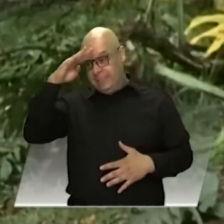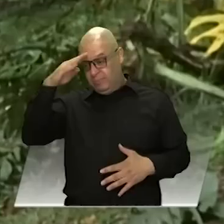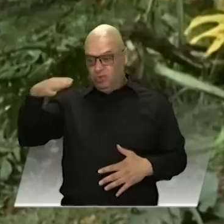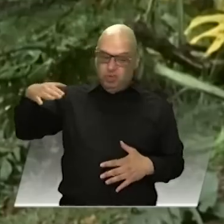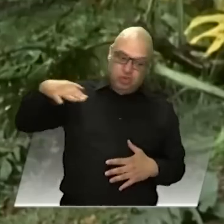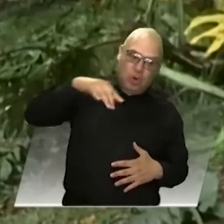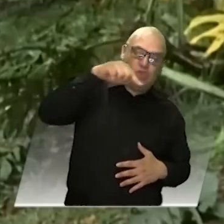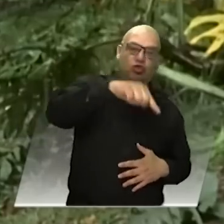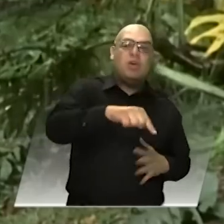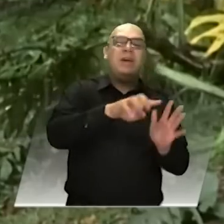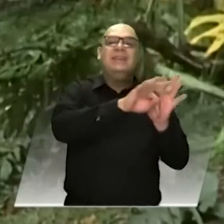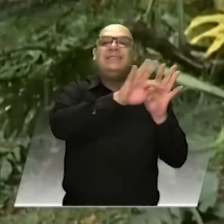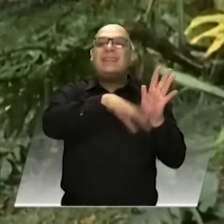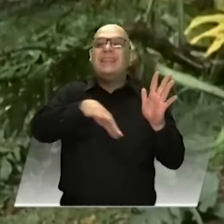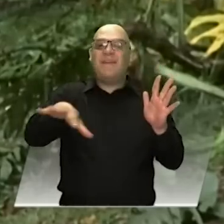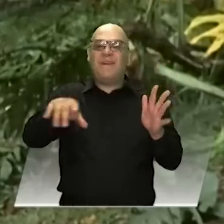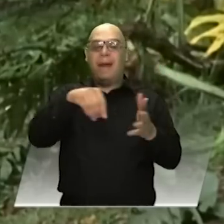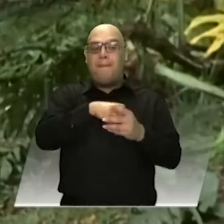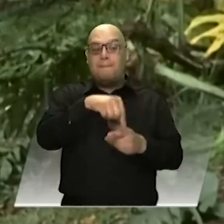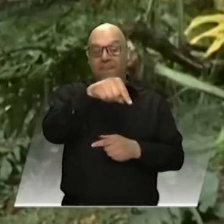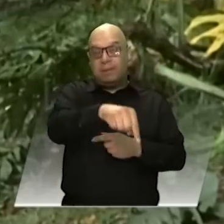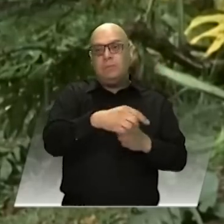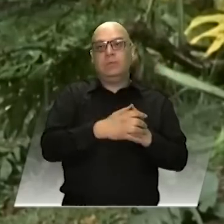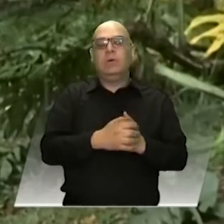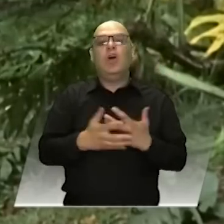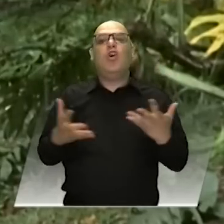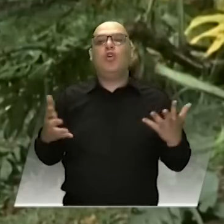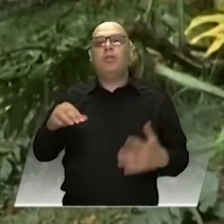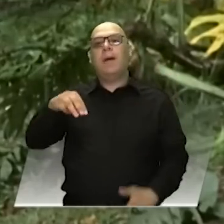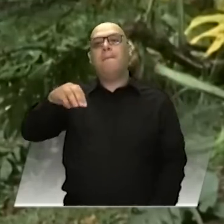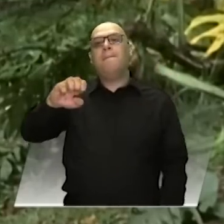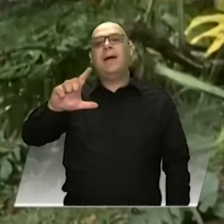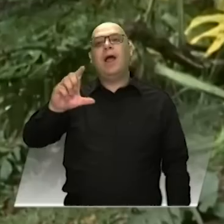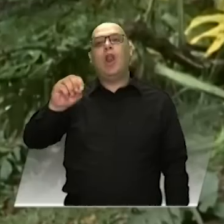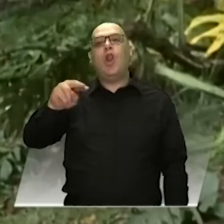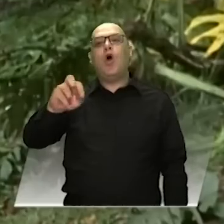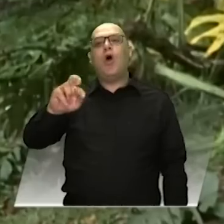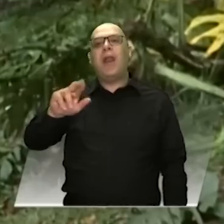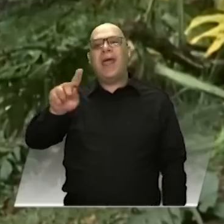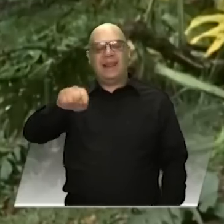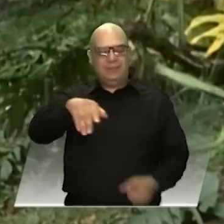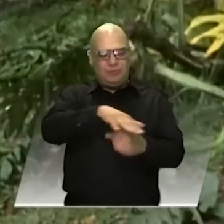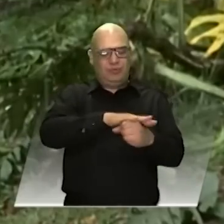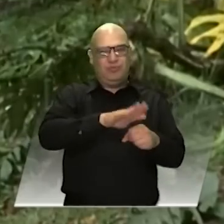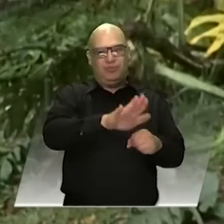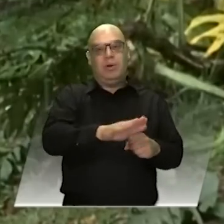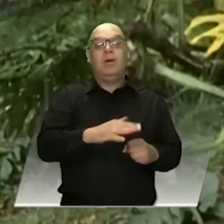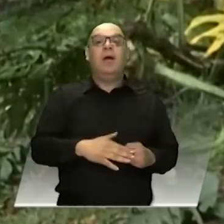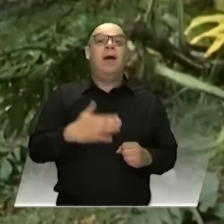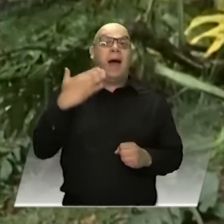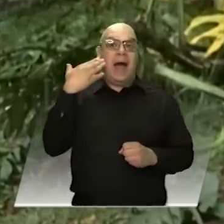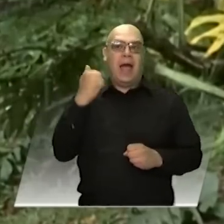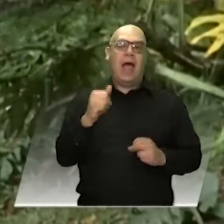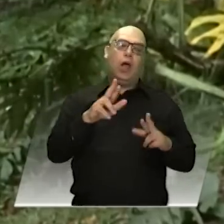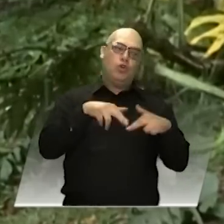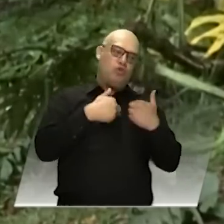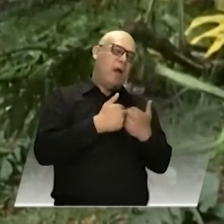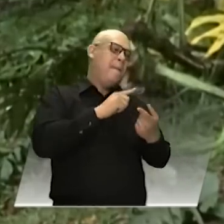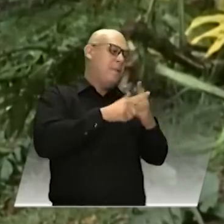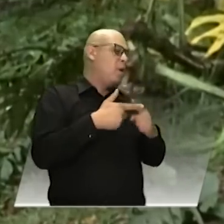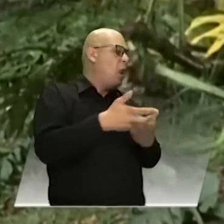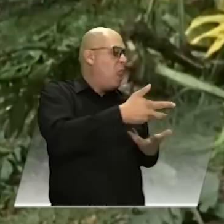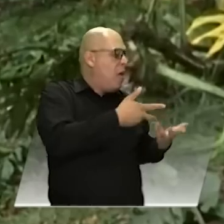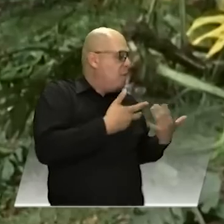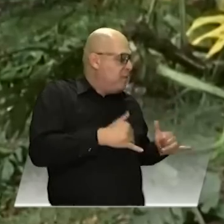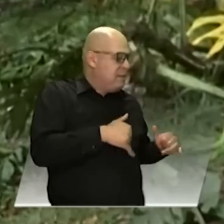Antioquia, la misma que nos lleva al Urabá antioqueño en el sector Las Meloneras. Lo que dice la información preliminar es que estas dos mujeres salían de una reunión con algunos amigos y se dirigían